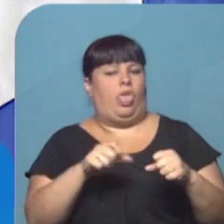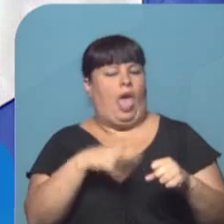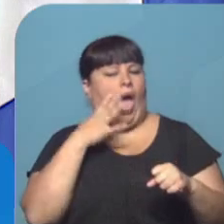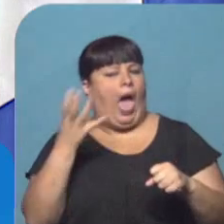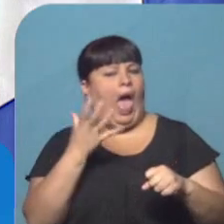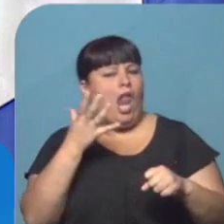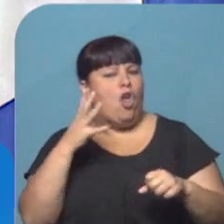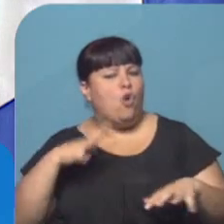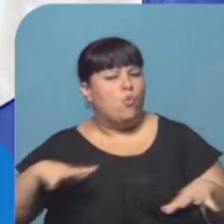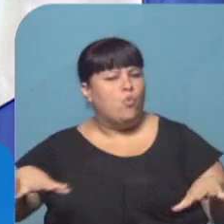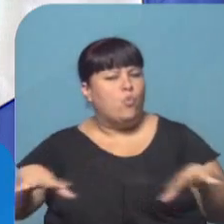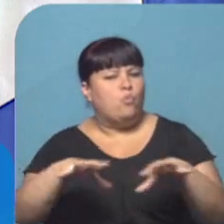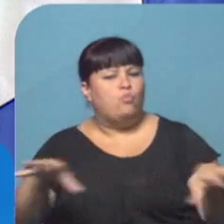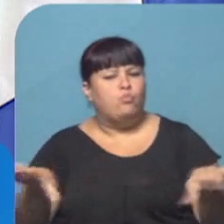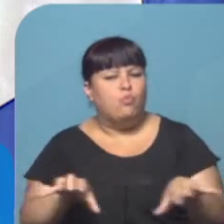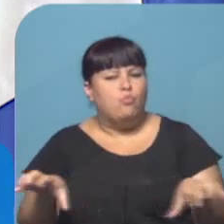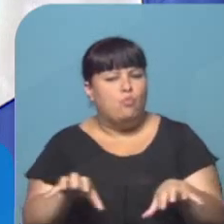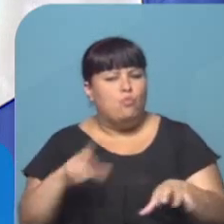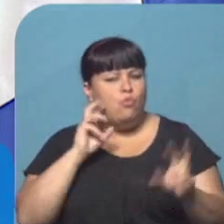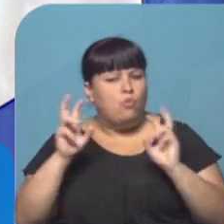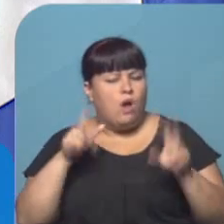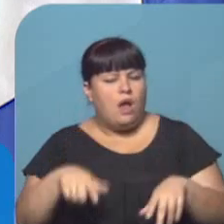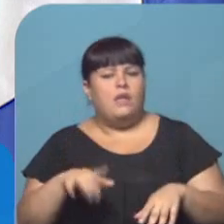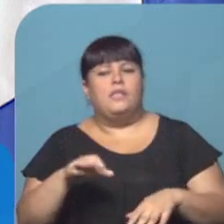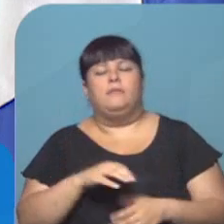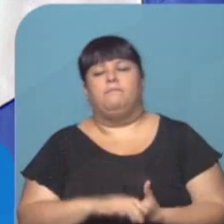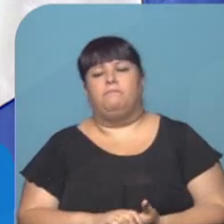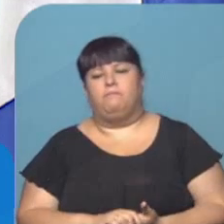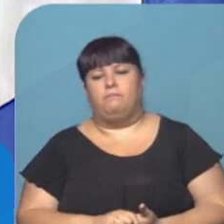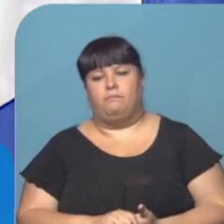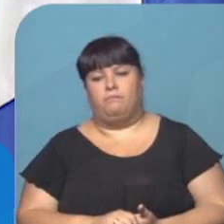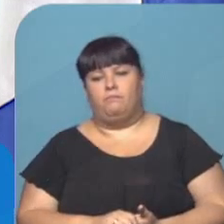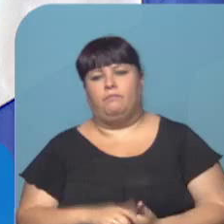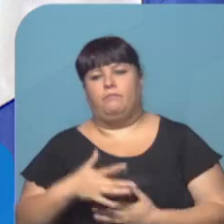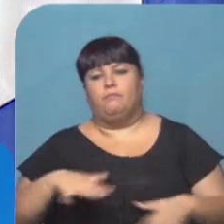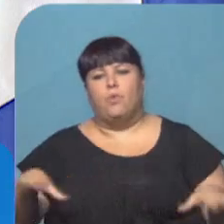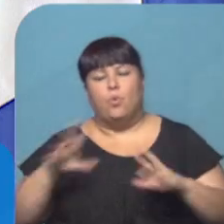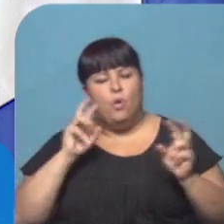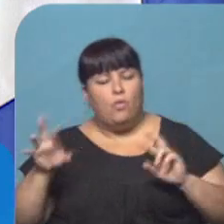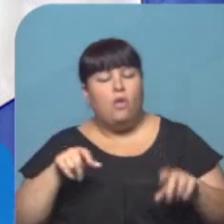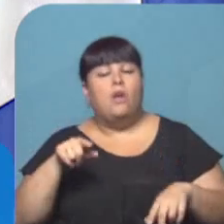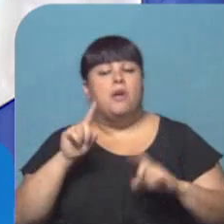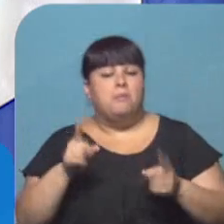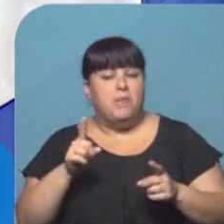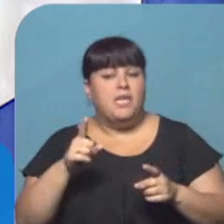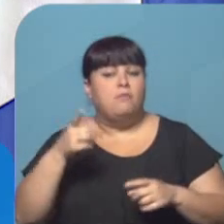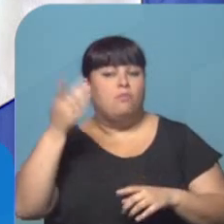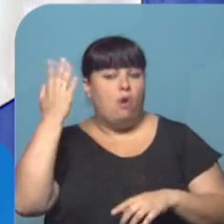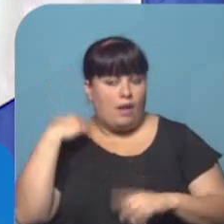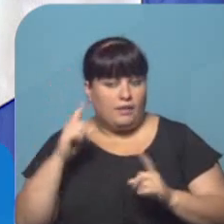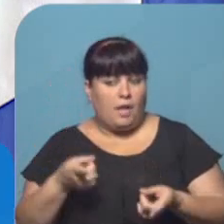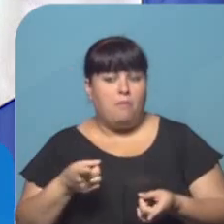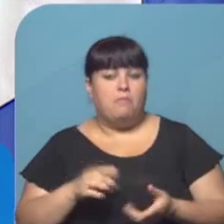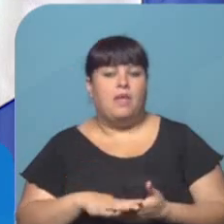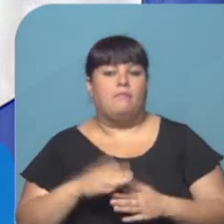en su barrido con sus sensores, sonda multiás y sonar de barrido lateral, el cual, como fue de oportunidad,